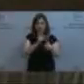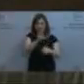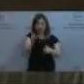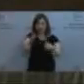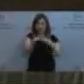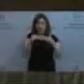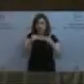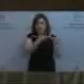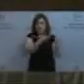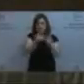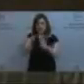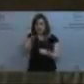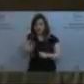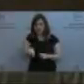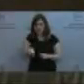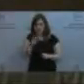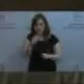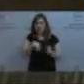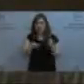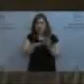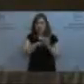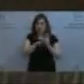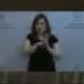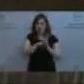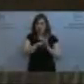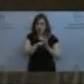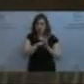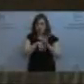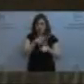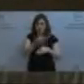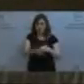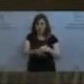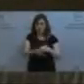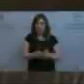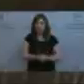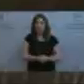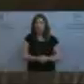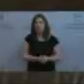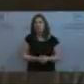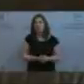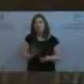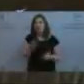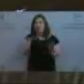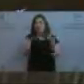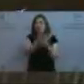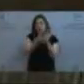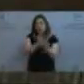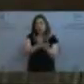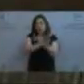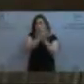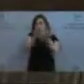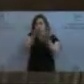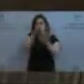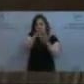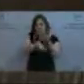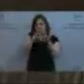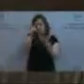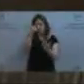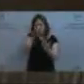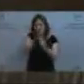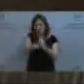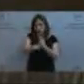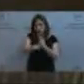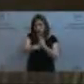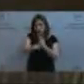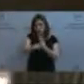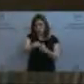que los precisen. Y seguimos pendientes a que se acabe de definir el programa de ictus por parte del